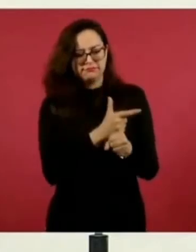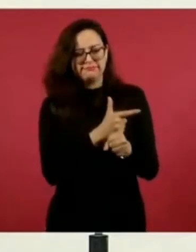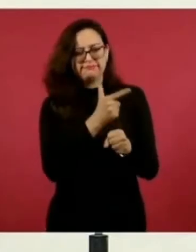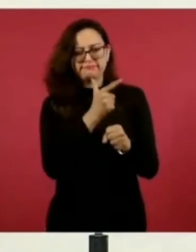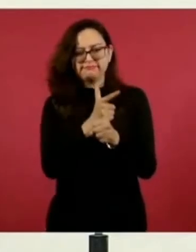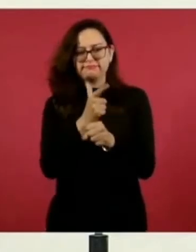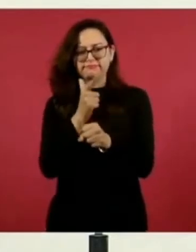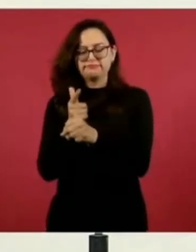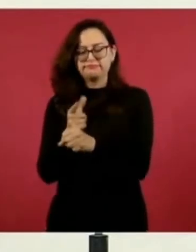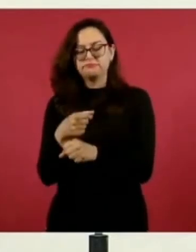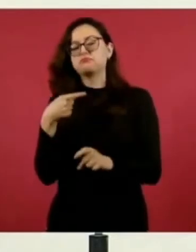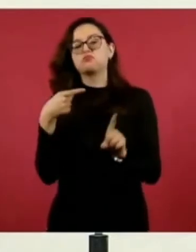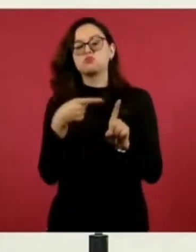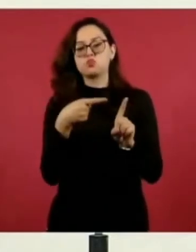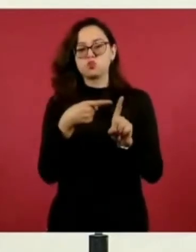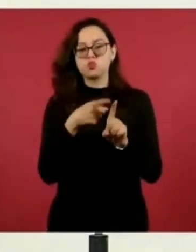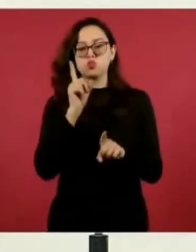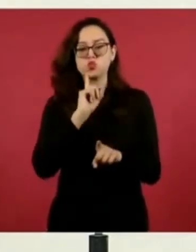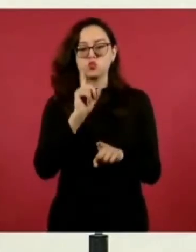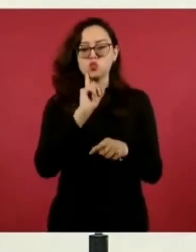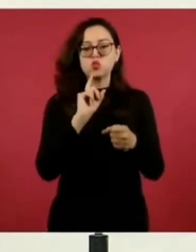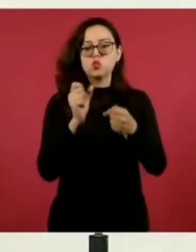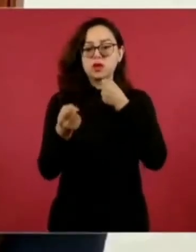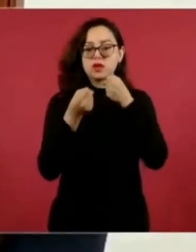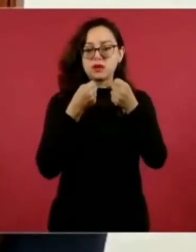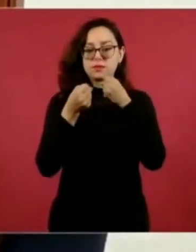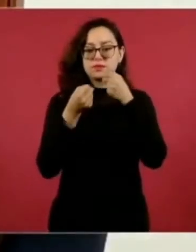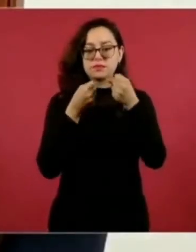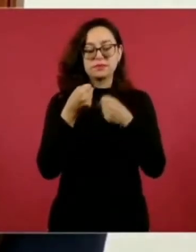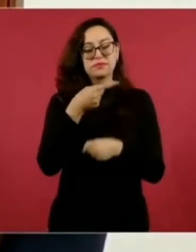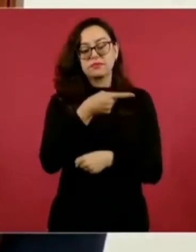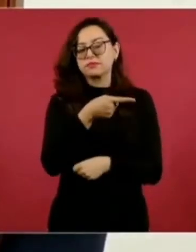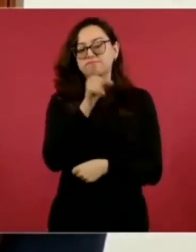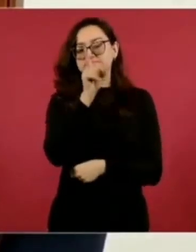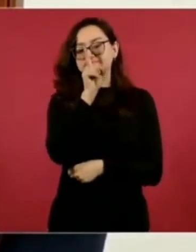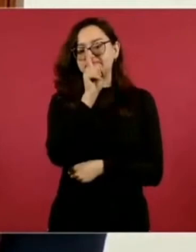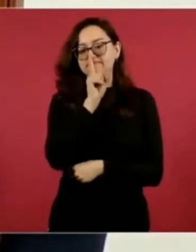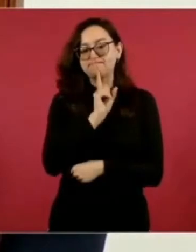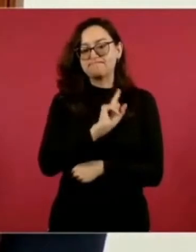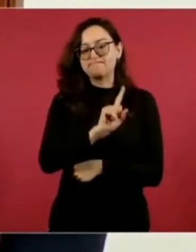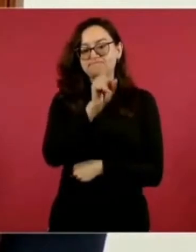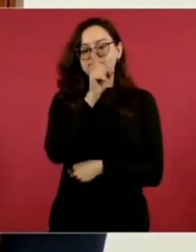que esta periodista es muy calumniadora,